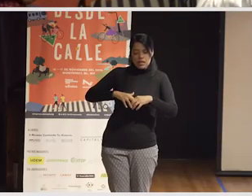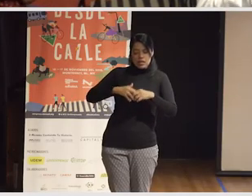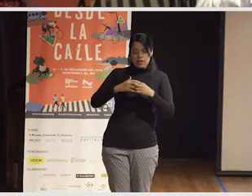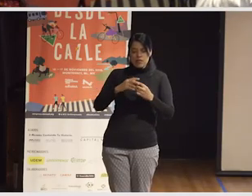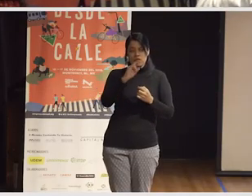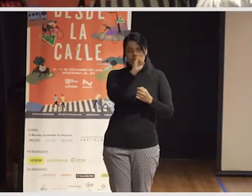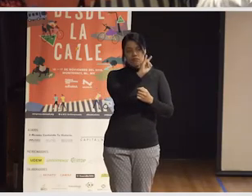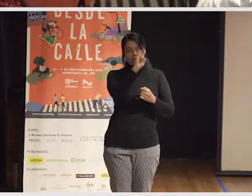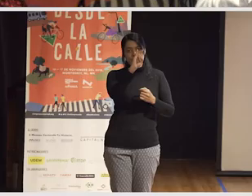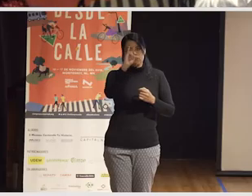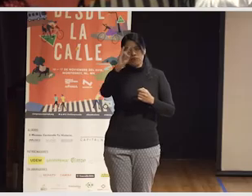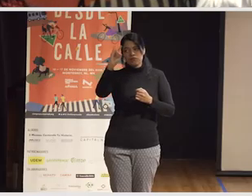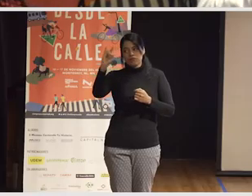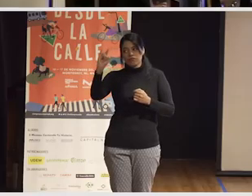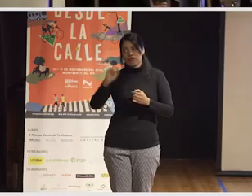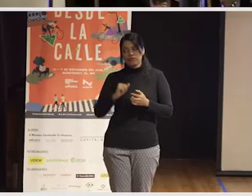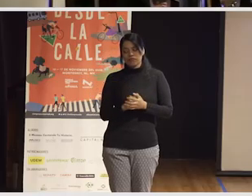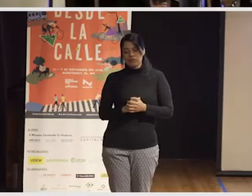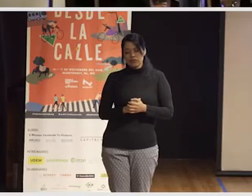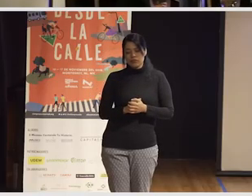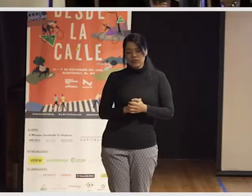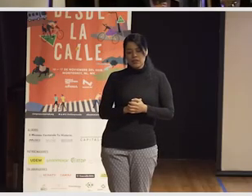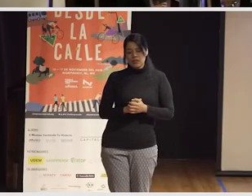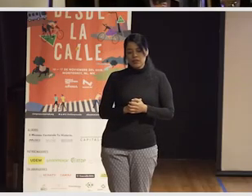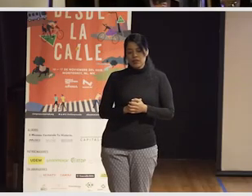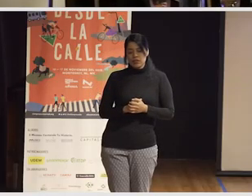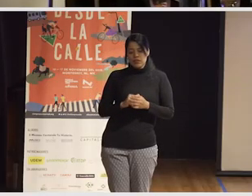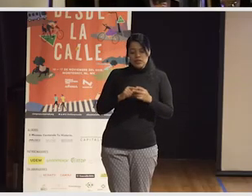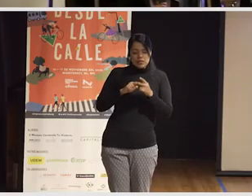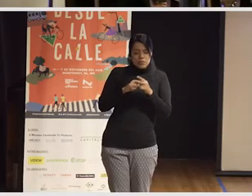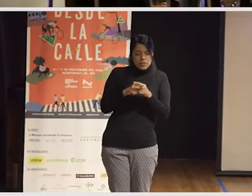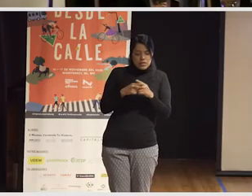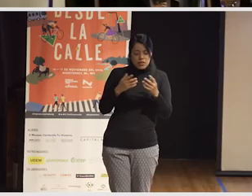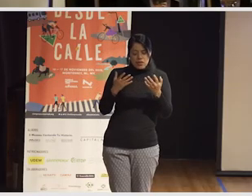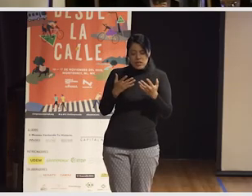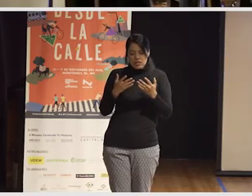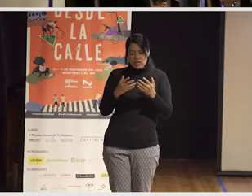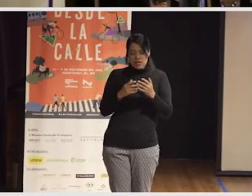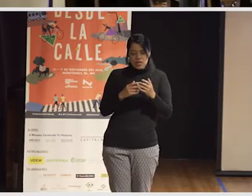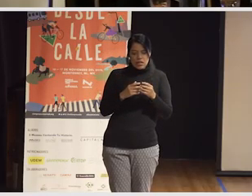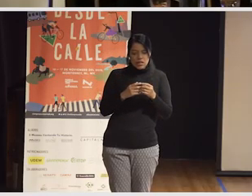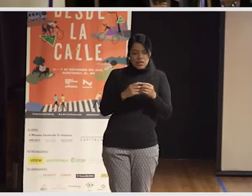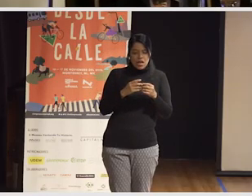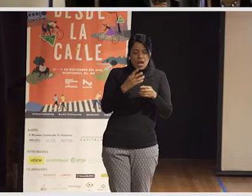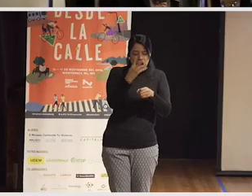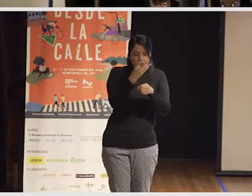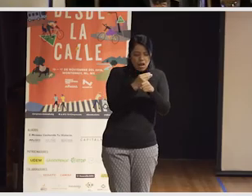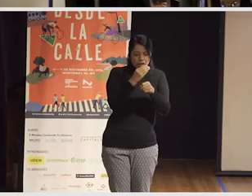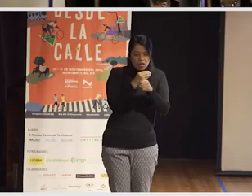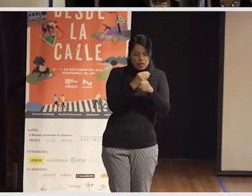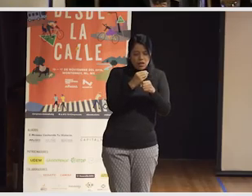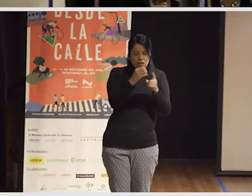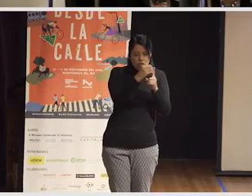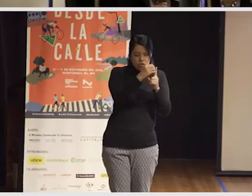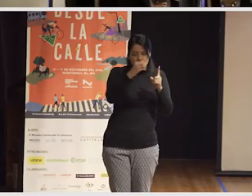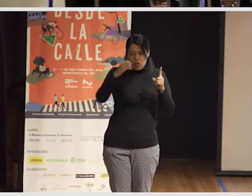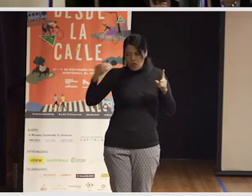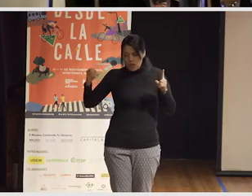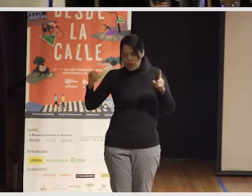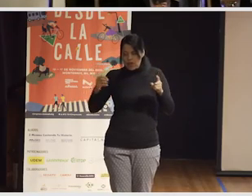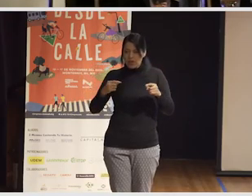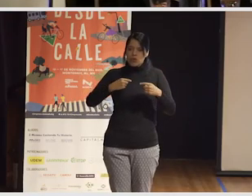anuncios espectaculares y las con cabas porque estamos este se empezaron a hacer un programa de regulación y pues mucha gente decía oye yo